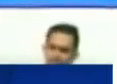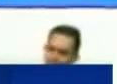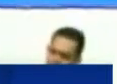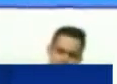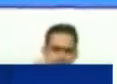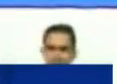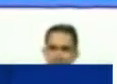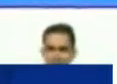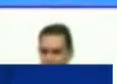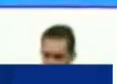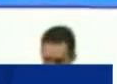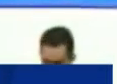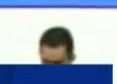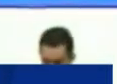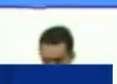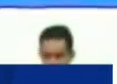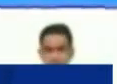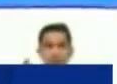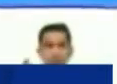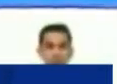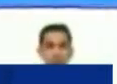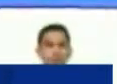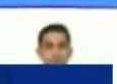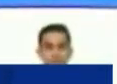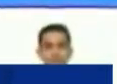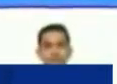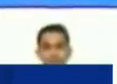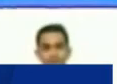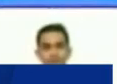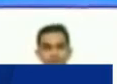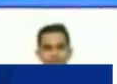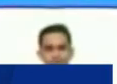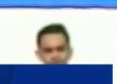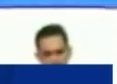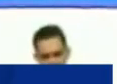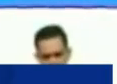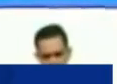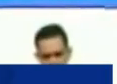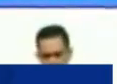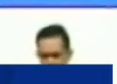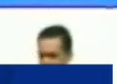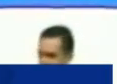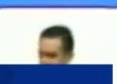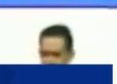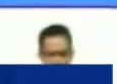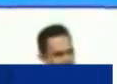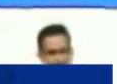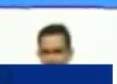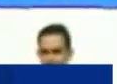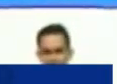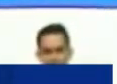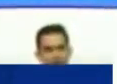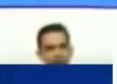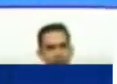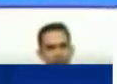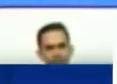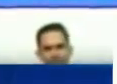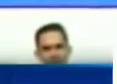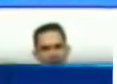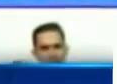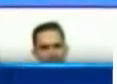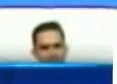A esta difícil realidad debemos de sumar los efectos del